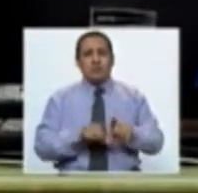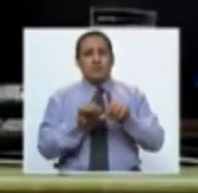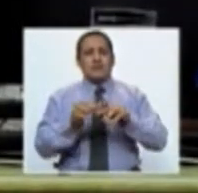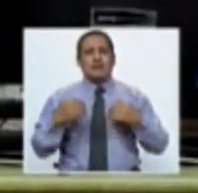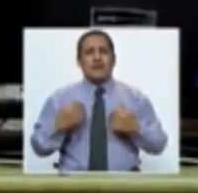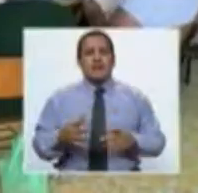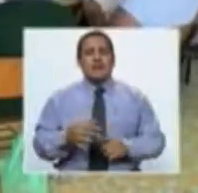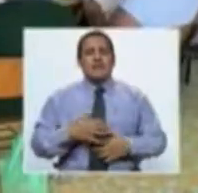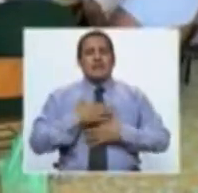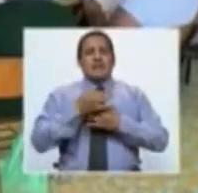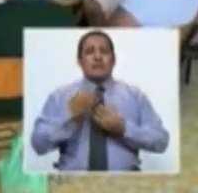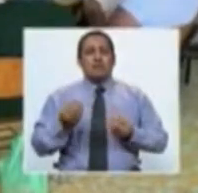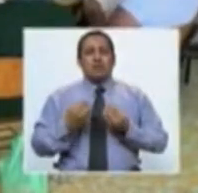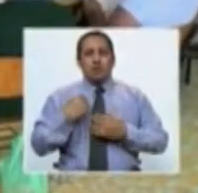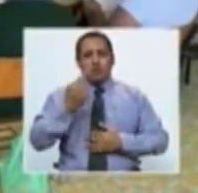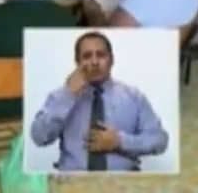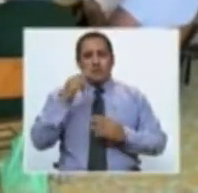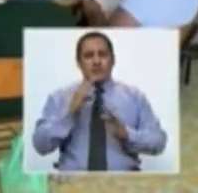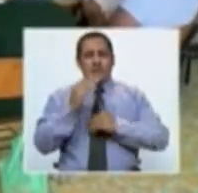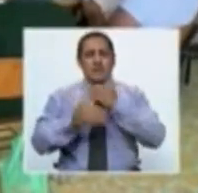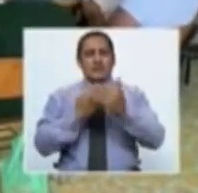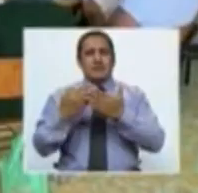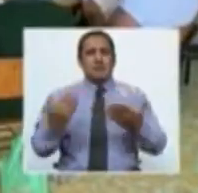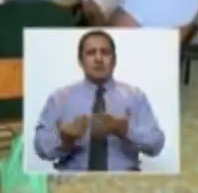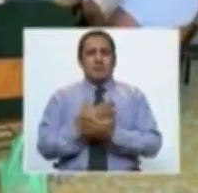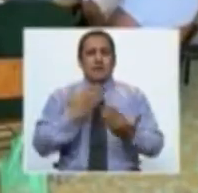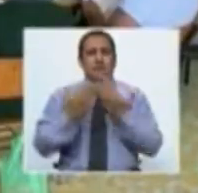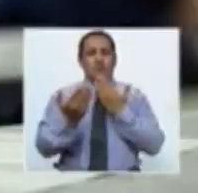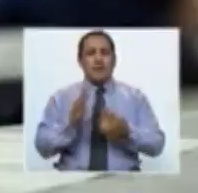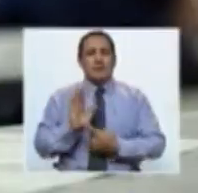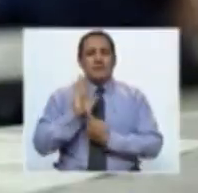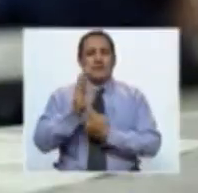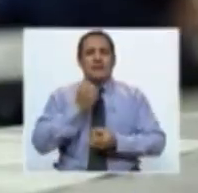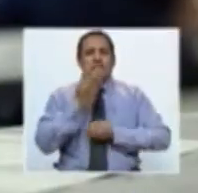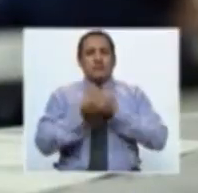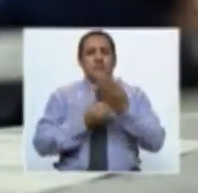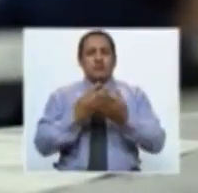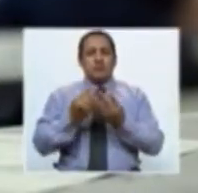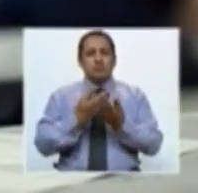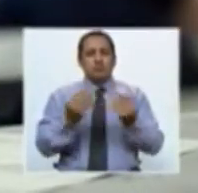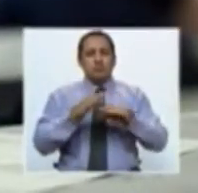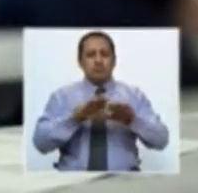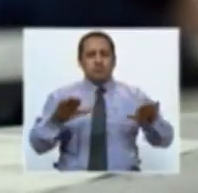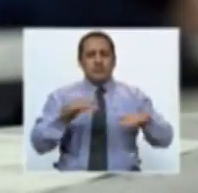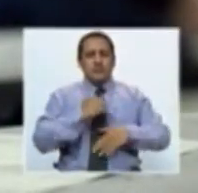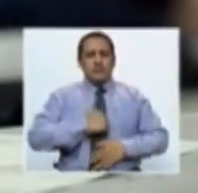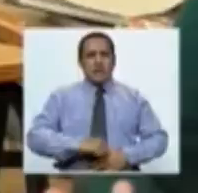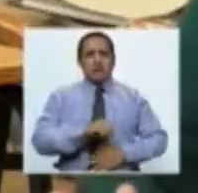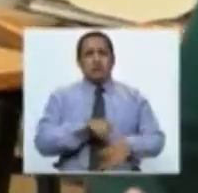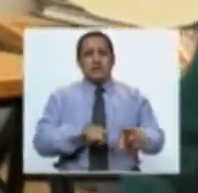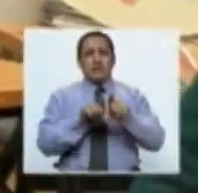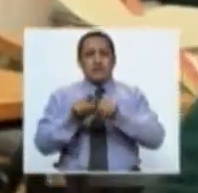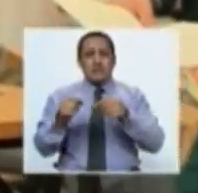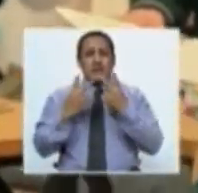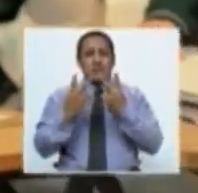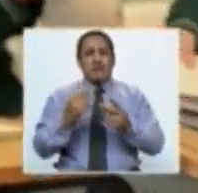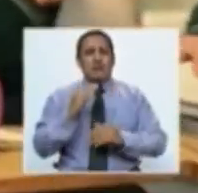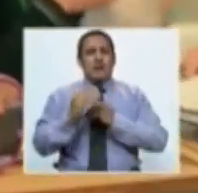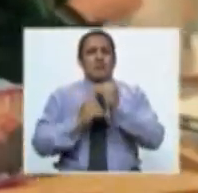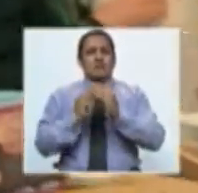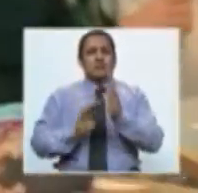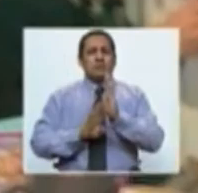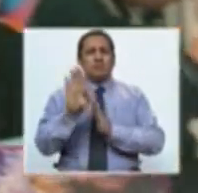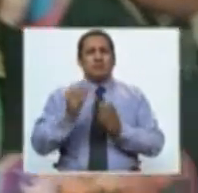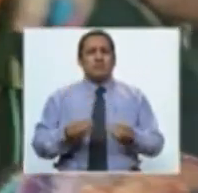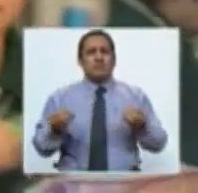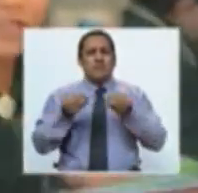contrario, tengan interés por conocer y desarrollar las nuevas formas de presentar la información a los chicos. Formas que ya han